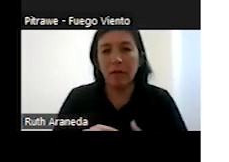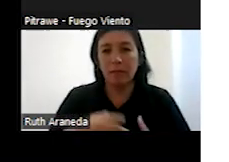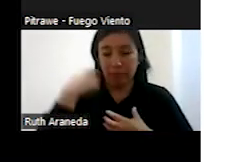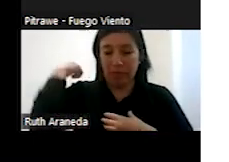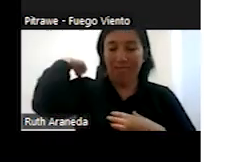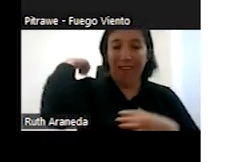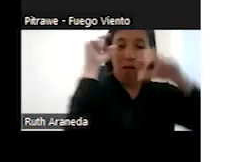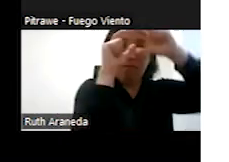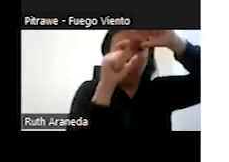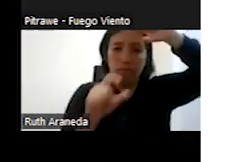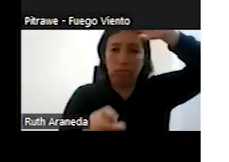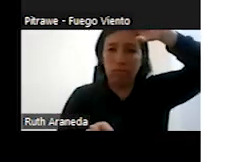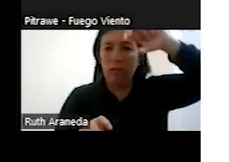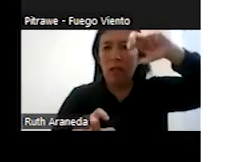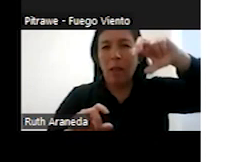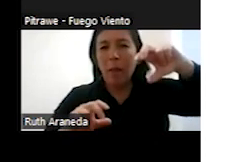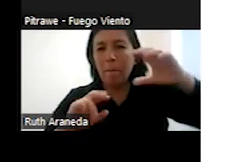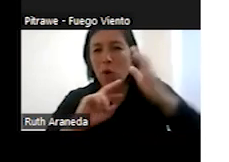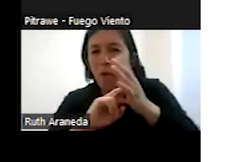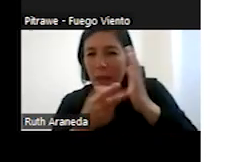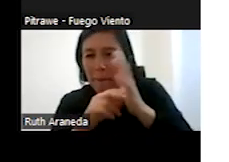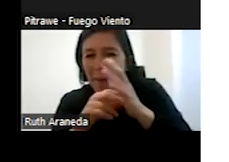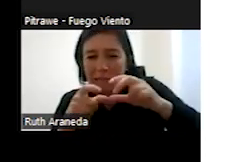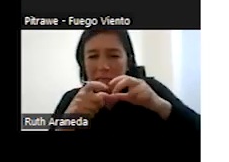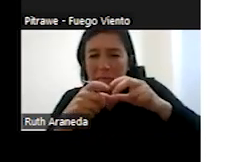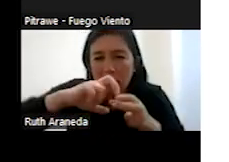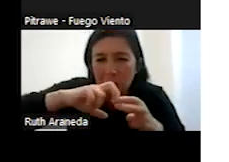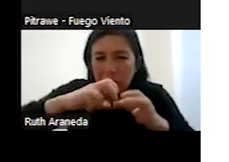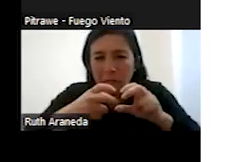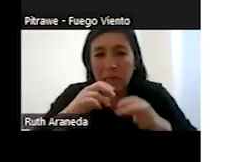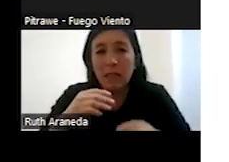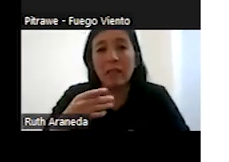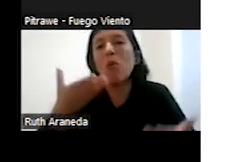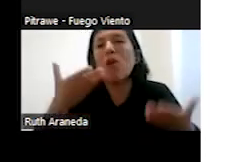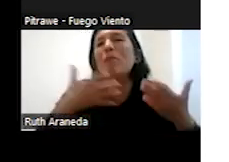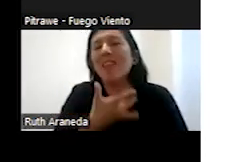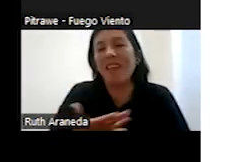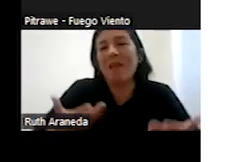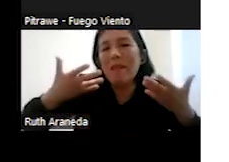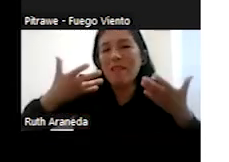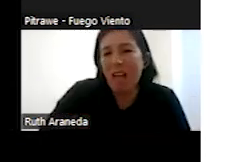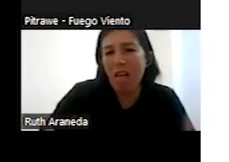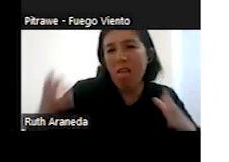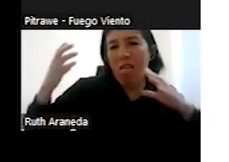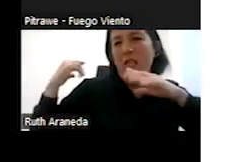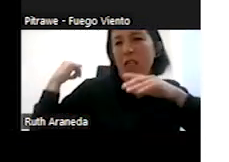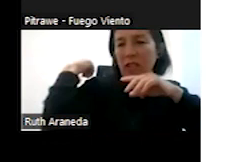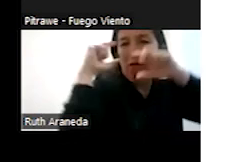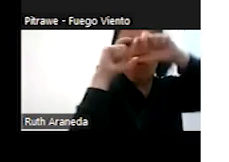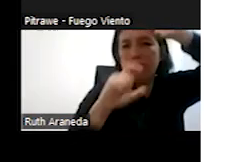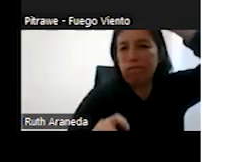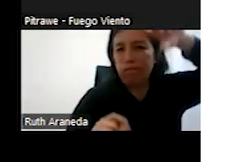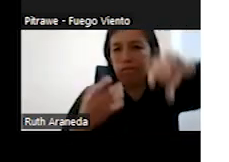vertebral que se llama nódulos de Schmorr, y la sobreproducción, por ejemplo, de hueso,